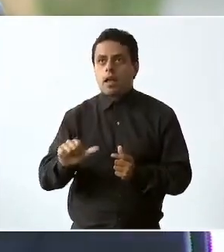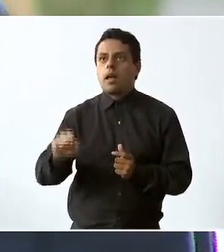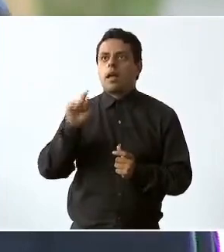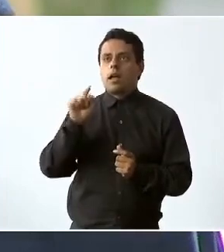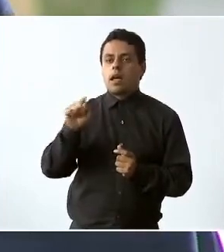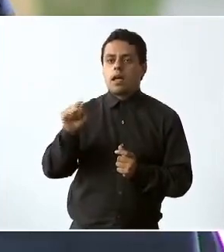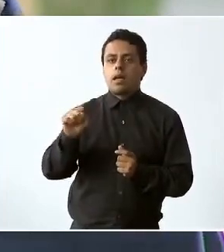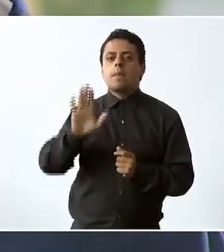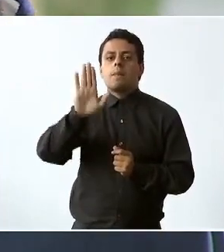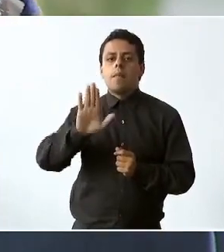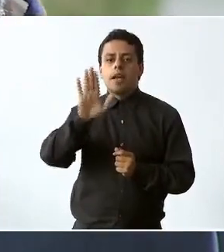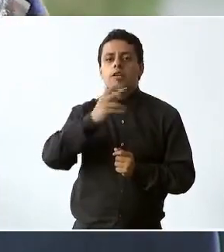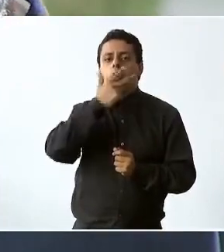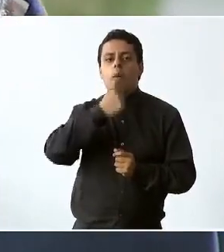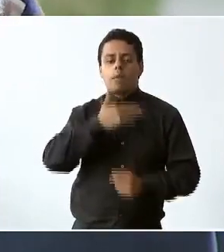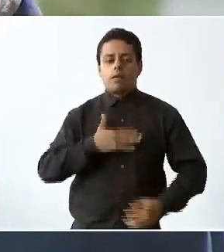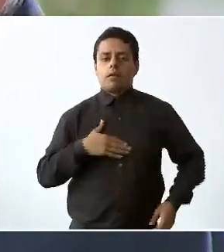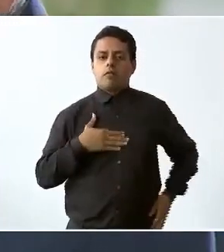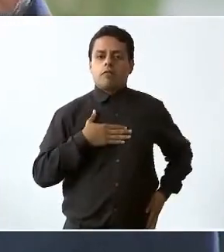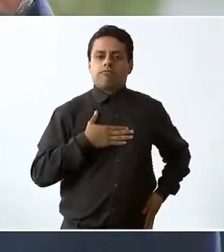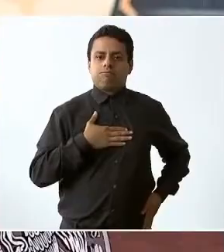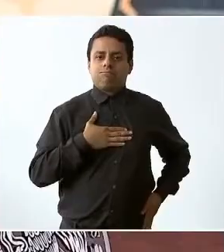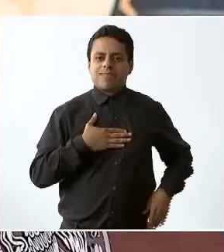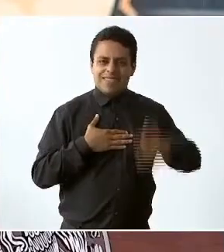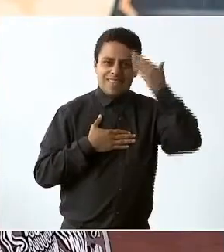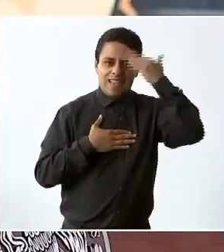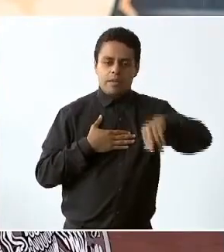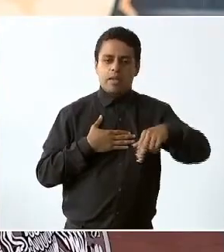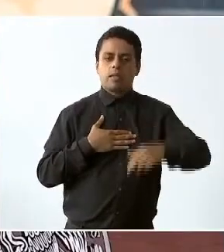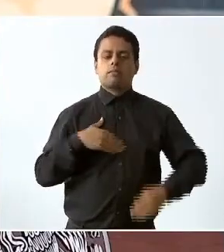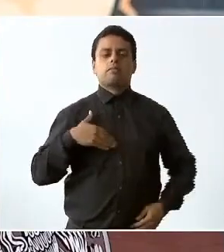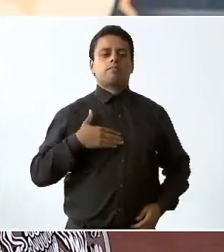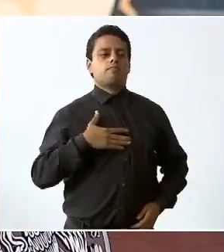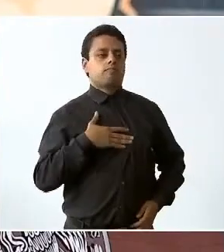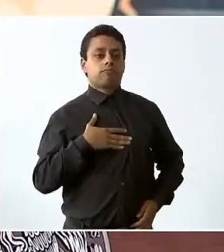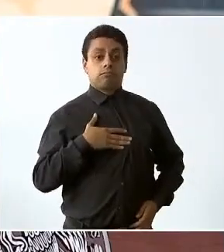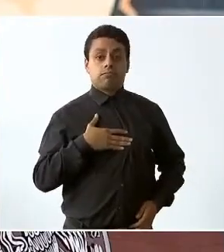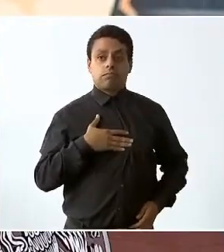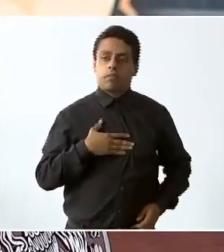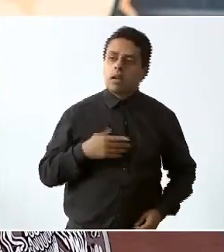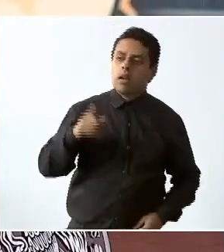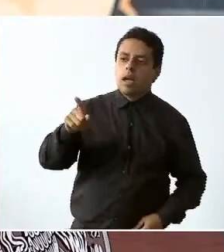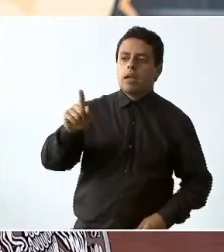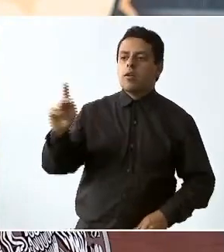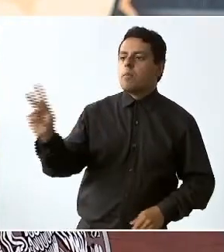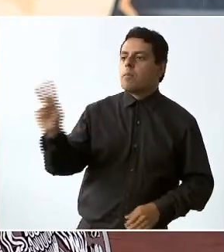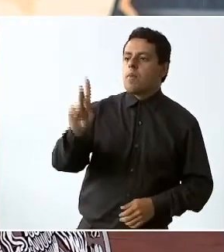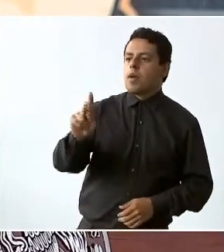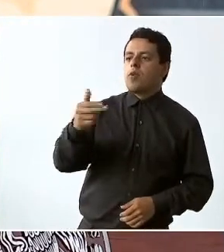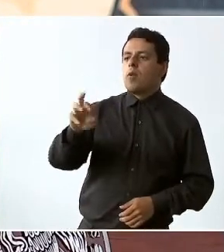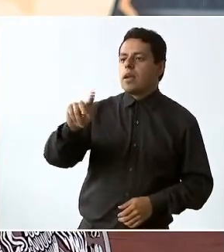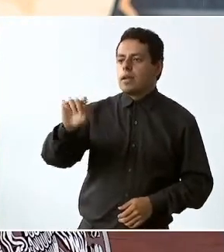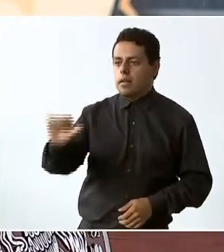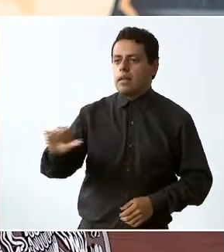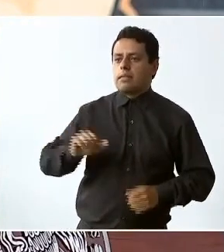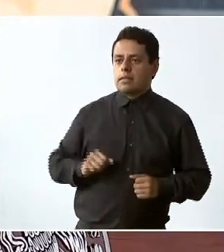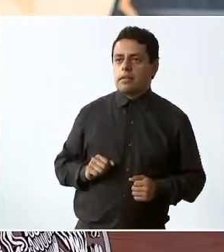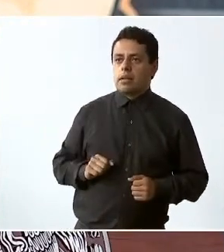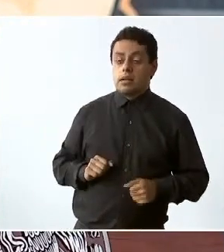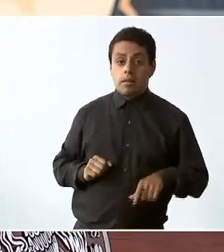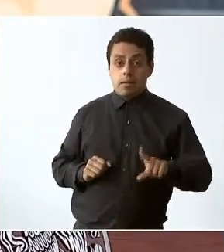repetición de Napoleón. Y cuando el usurpador visitó